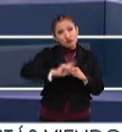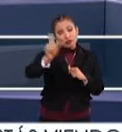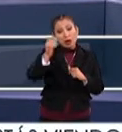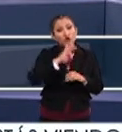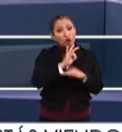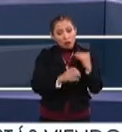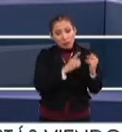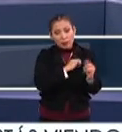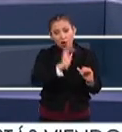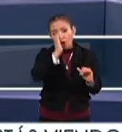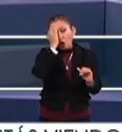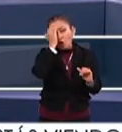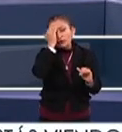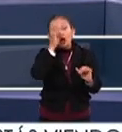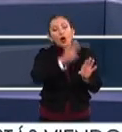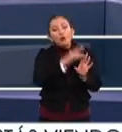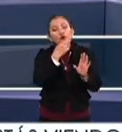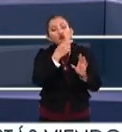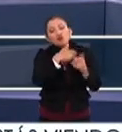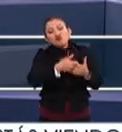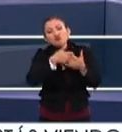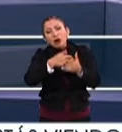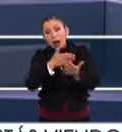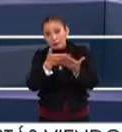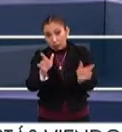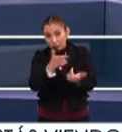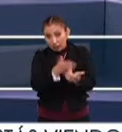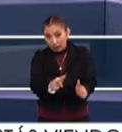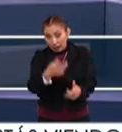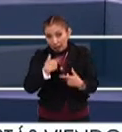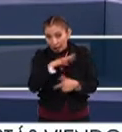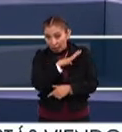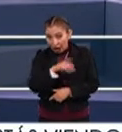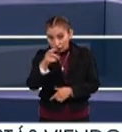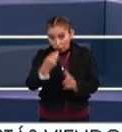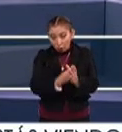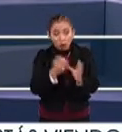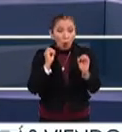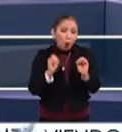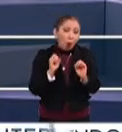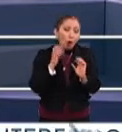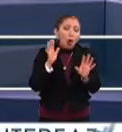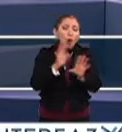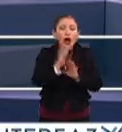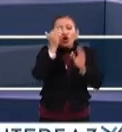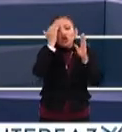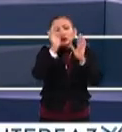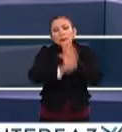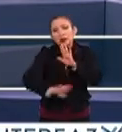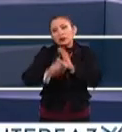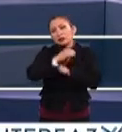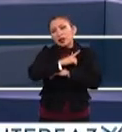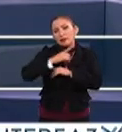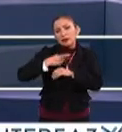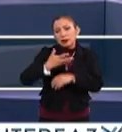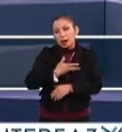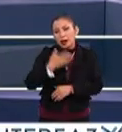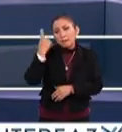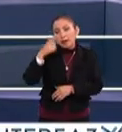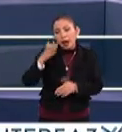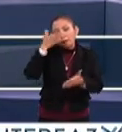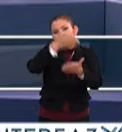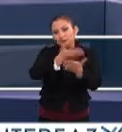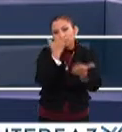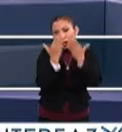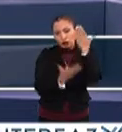especialistas, todos deberíamos de conocer cómo funcionan. ¿Está abierto al público en general este curso o qué conocimientos básicos se tienen que tener